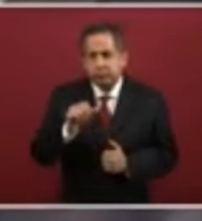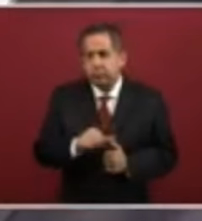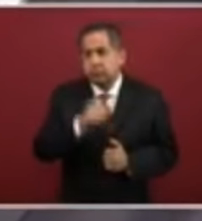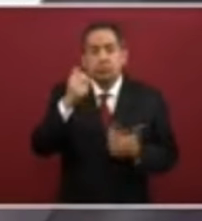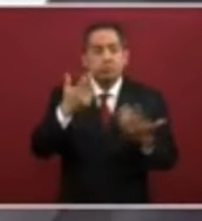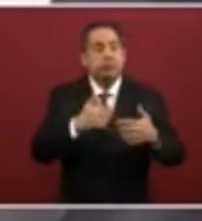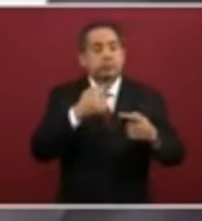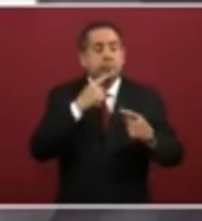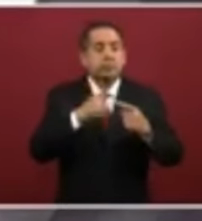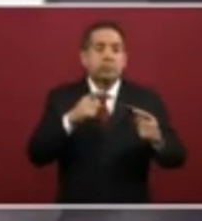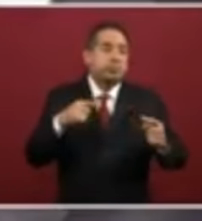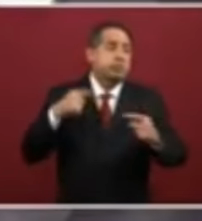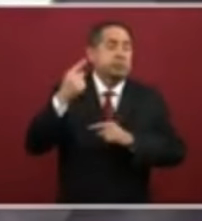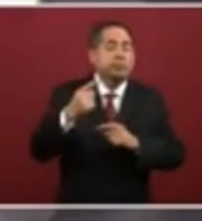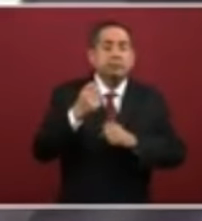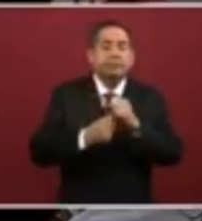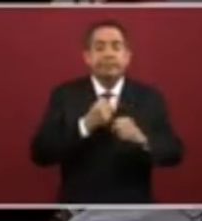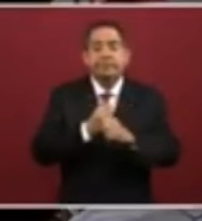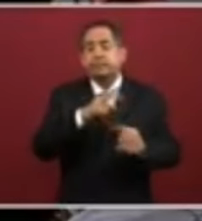Otra hasta el 25.